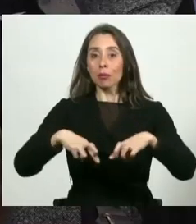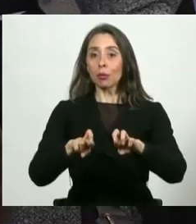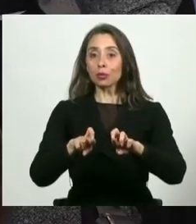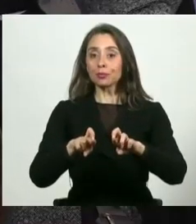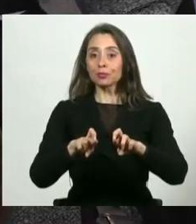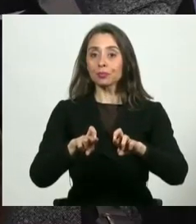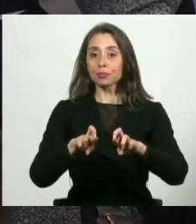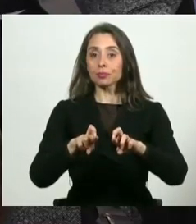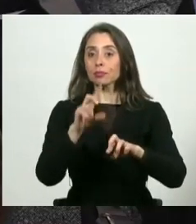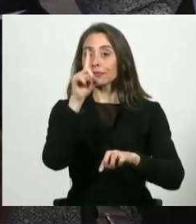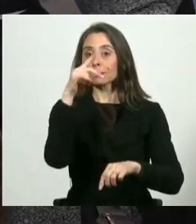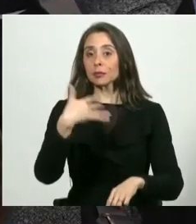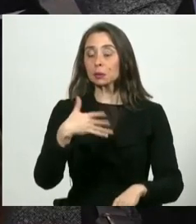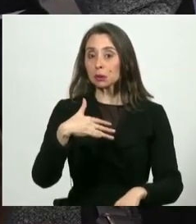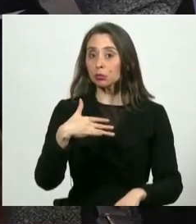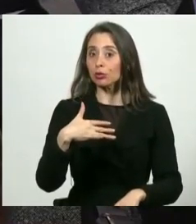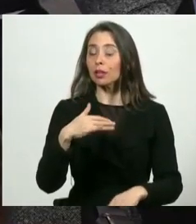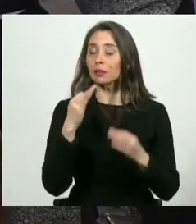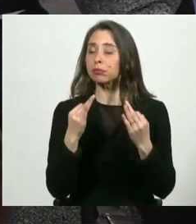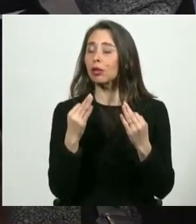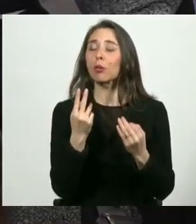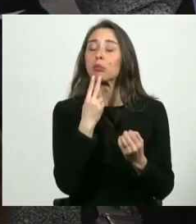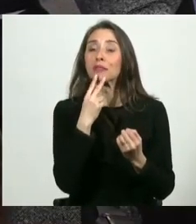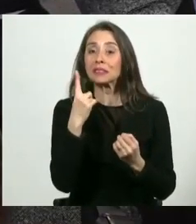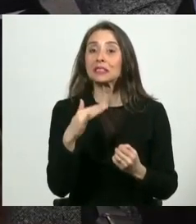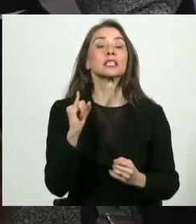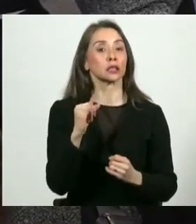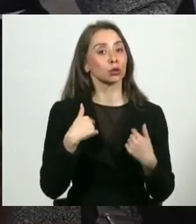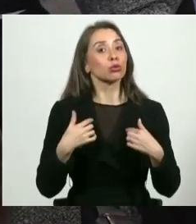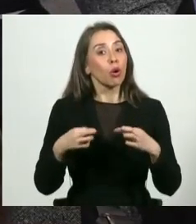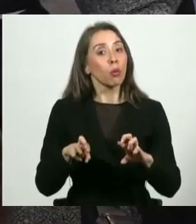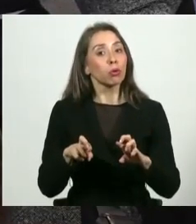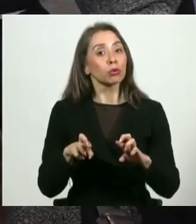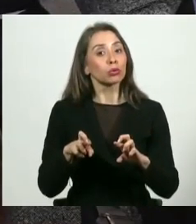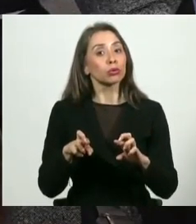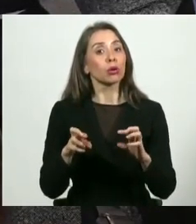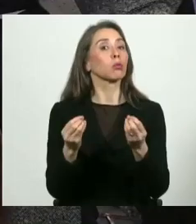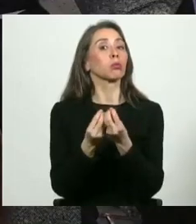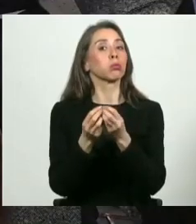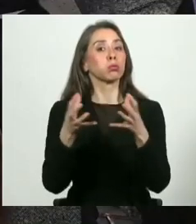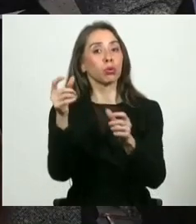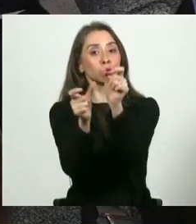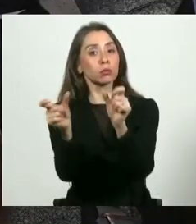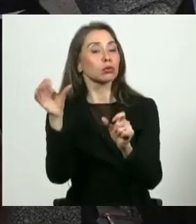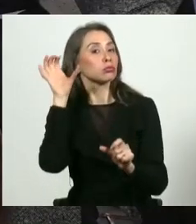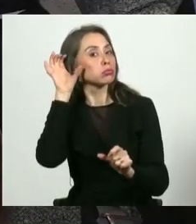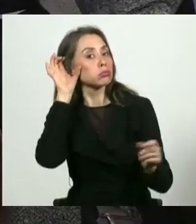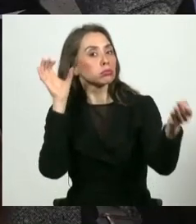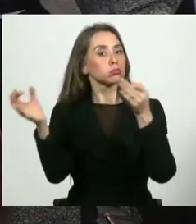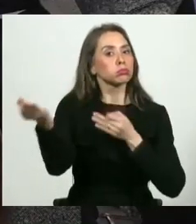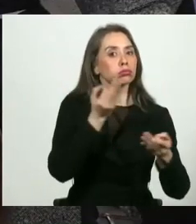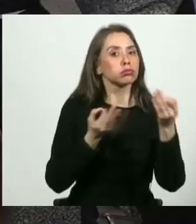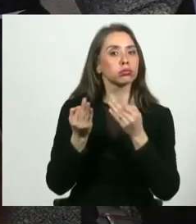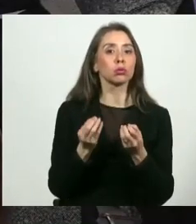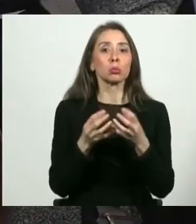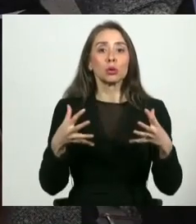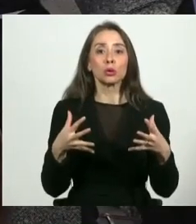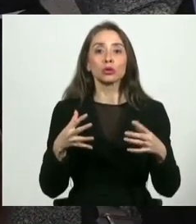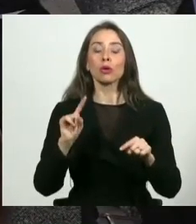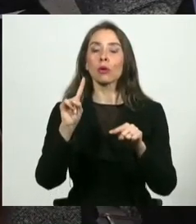es preponderante, es vital, y sí he tenido la oportunidad de escuchar muchísimos comentarios, mucha gente,